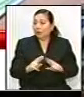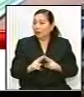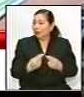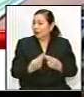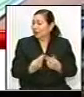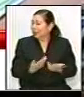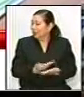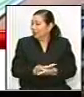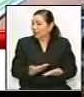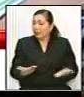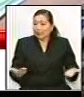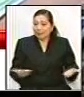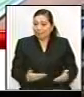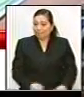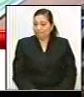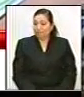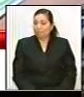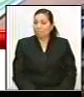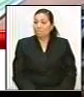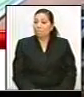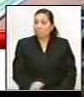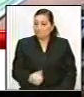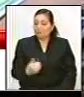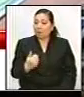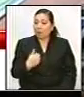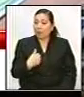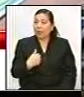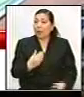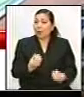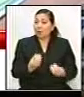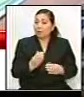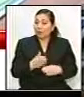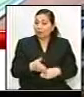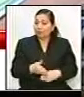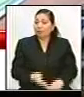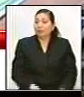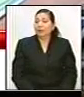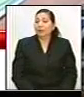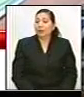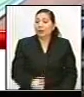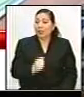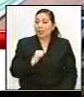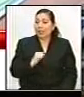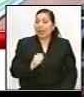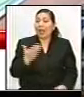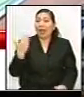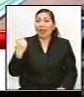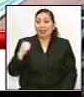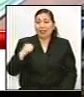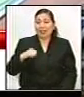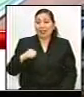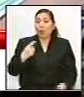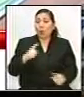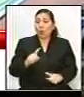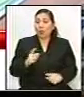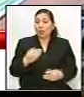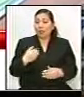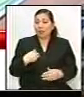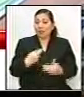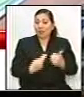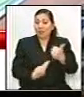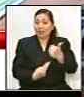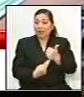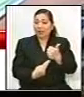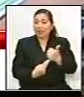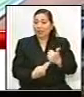reunirnos, pero vamos a tenerlo, porque como ha entrado el hijo del que fue alcalde cuando yo estuve de